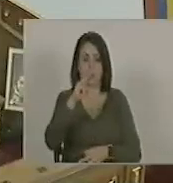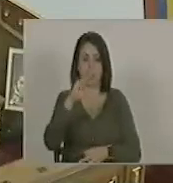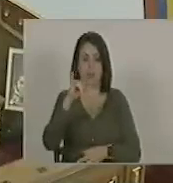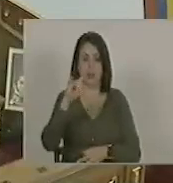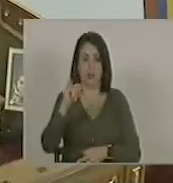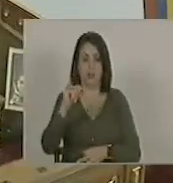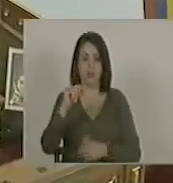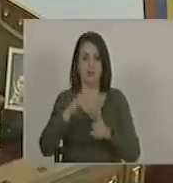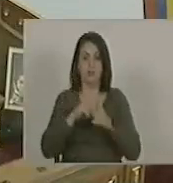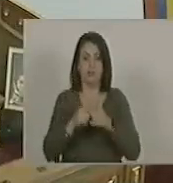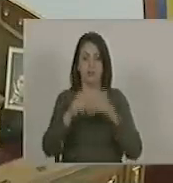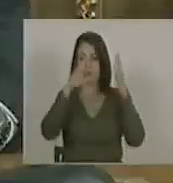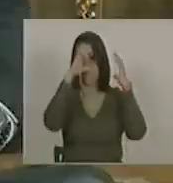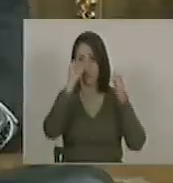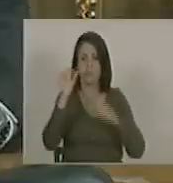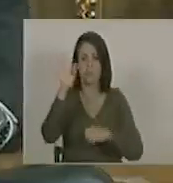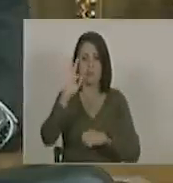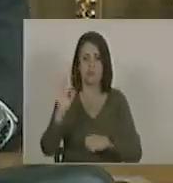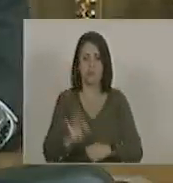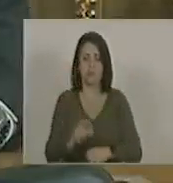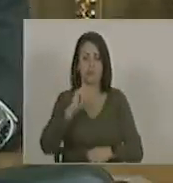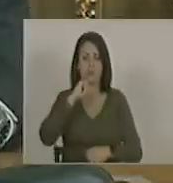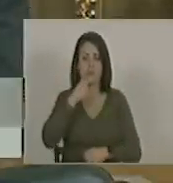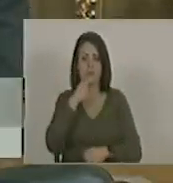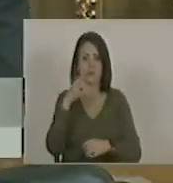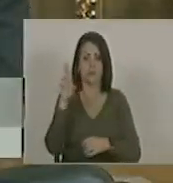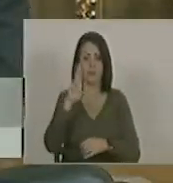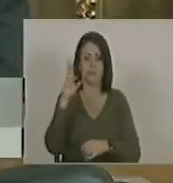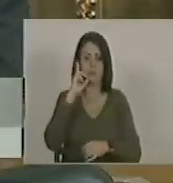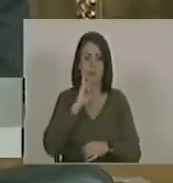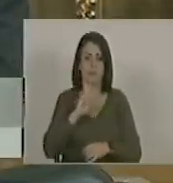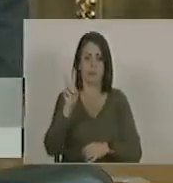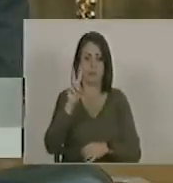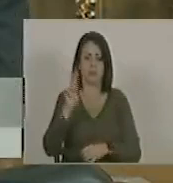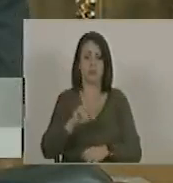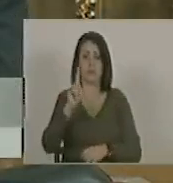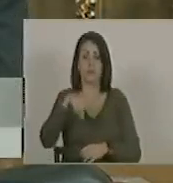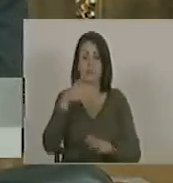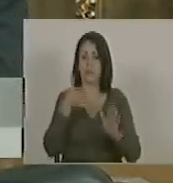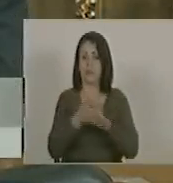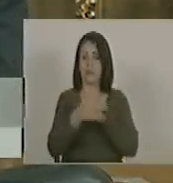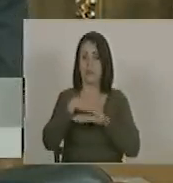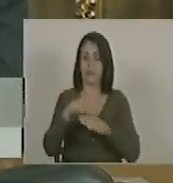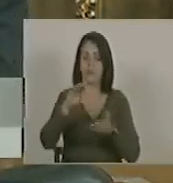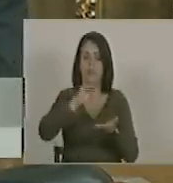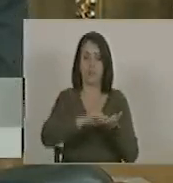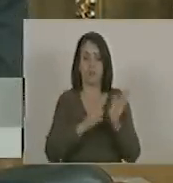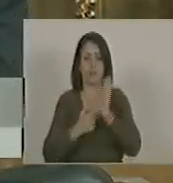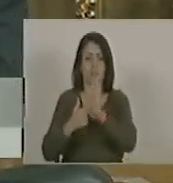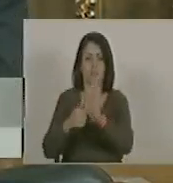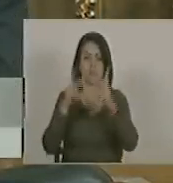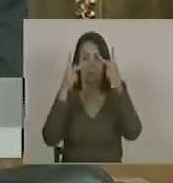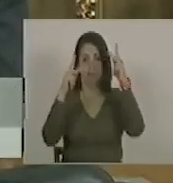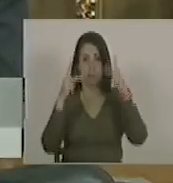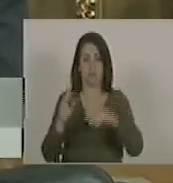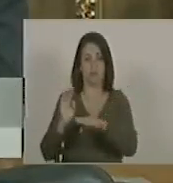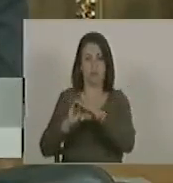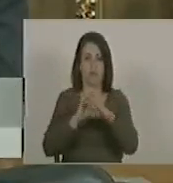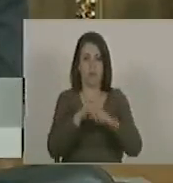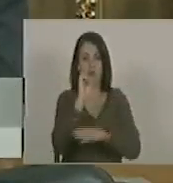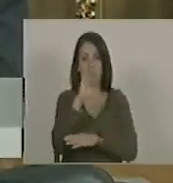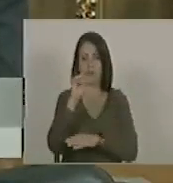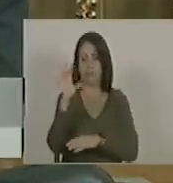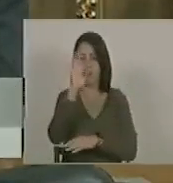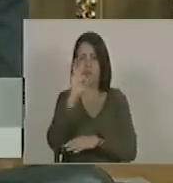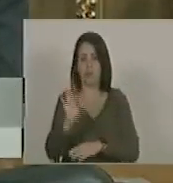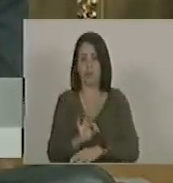Badasarov, embajador de la Federación de Rusia en la República Bolivariana de Venezuela, mediante la cual remitió el texto del llamamiento del Consejo de la